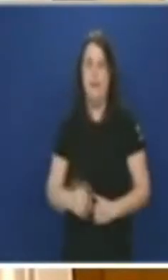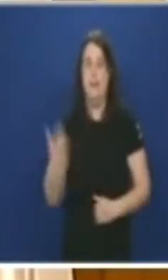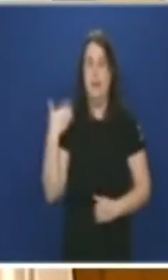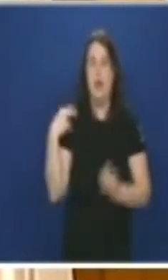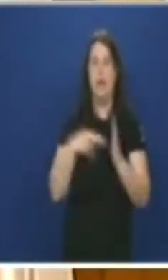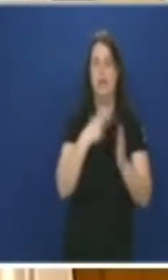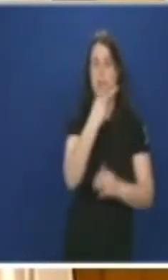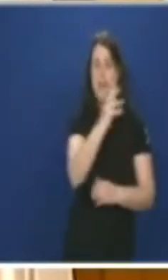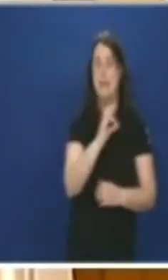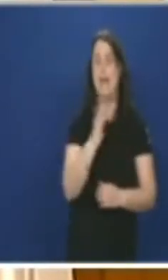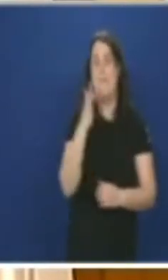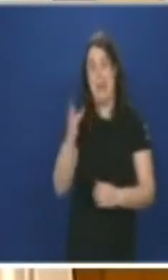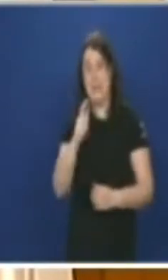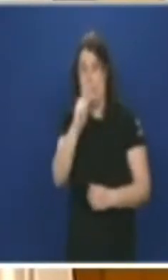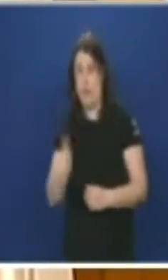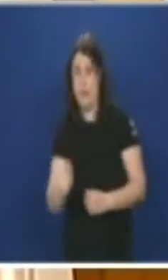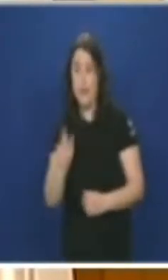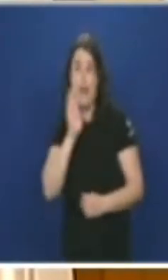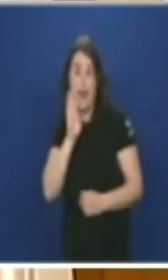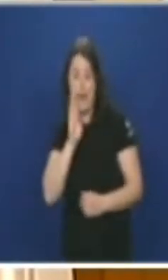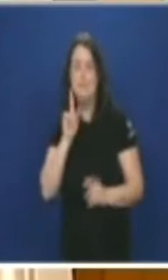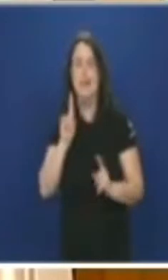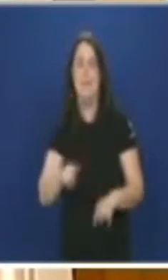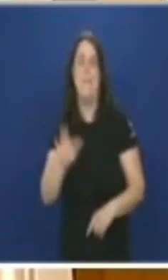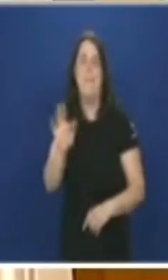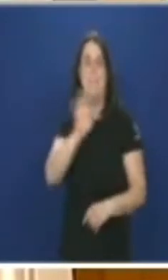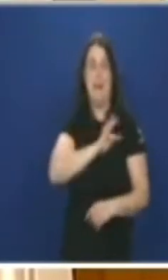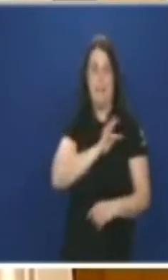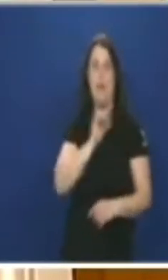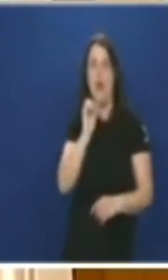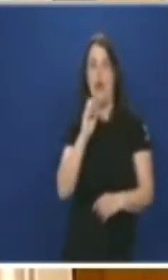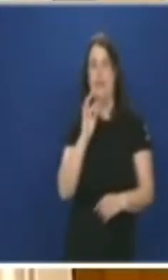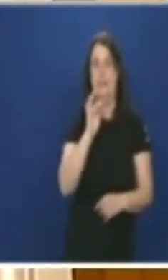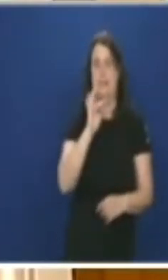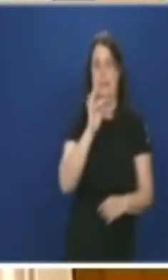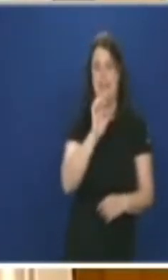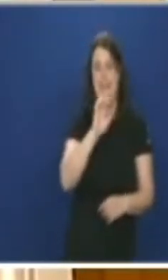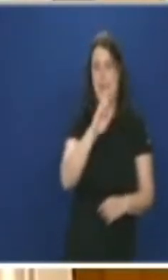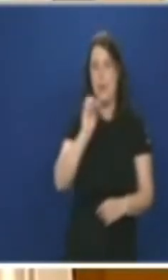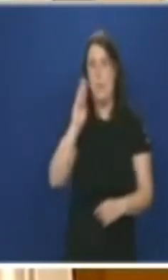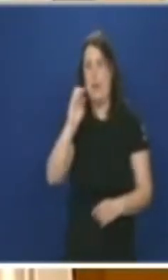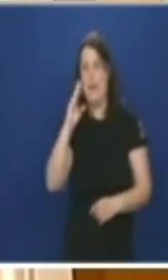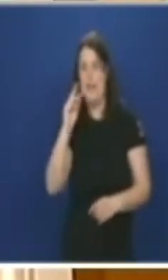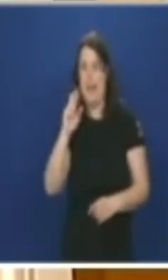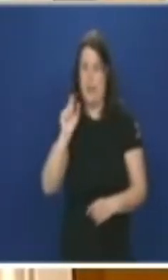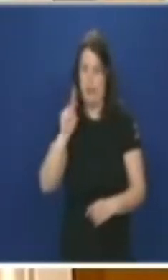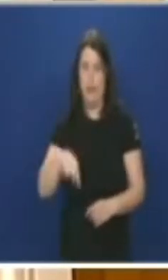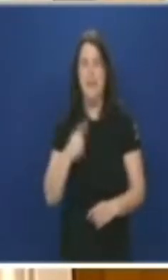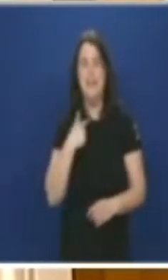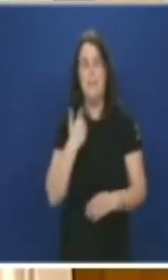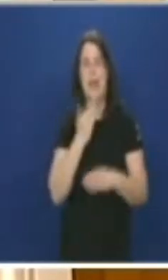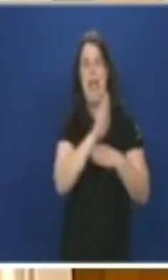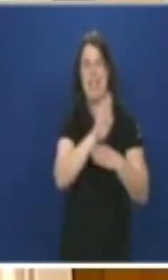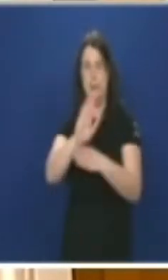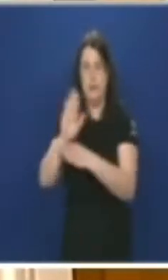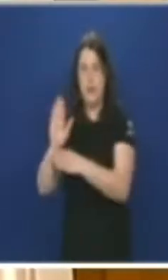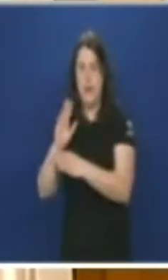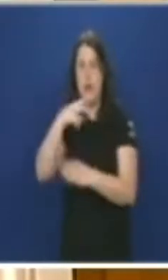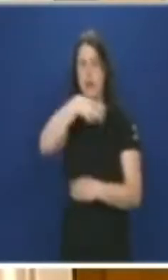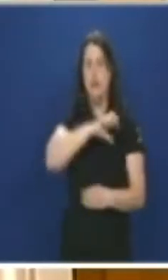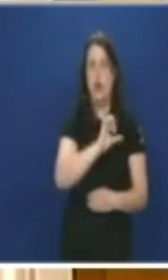presentes, recibimos o premio Otero Pedrallo. Tamén a exposición Galicia de Nos a Nos, da que somos